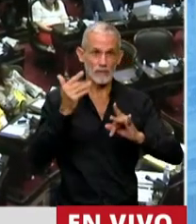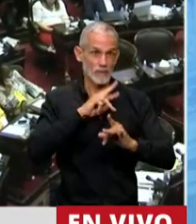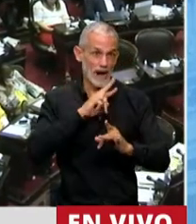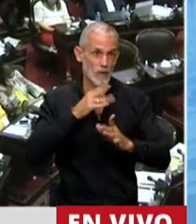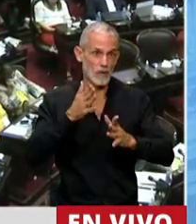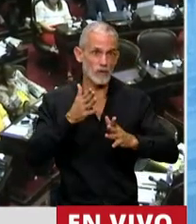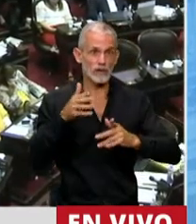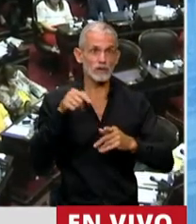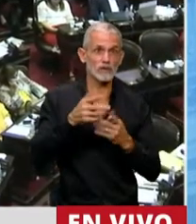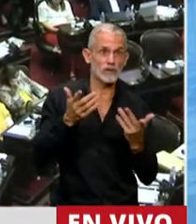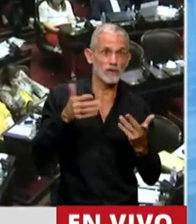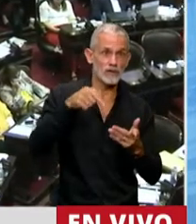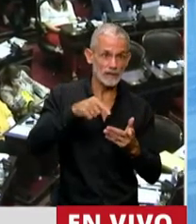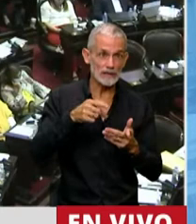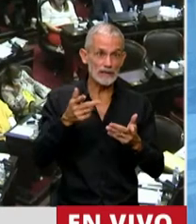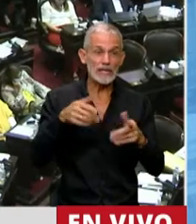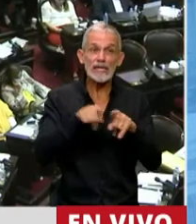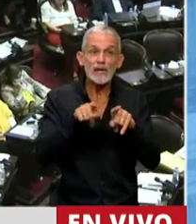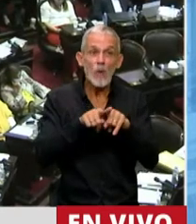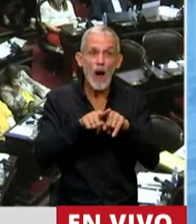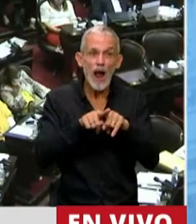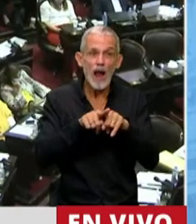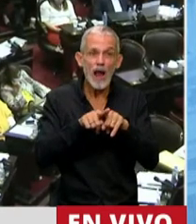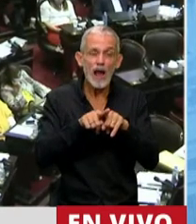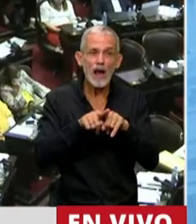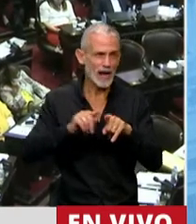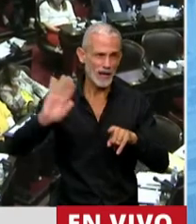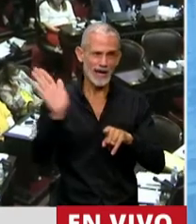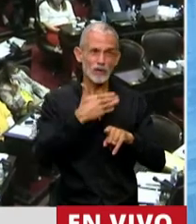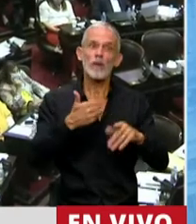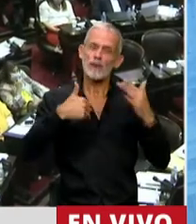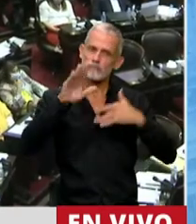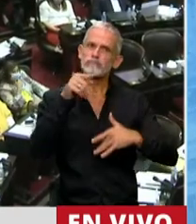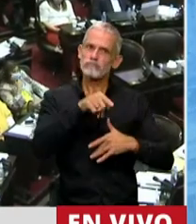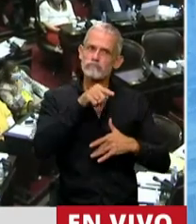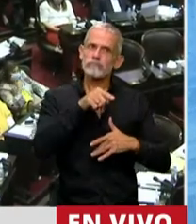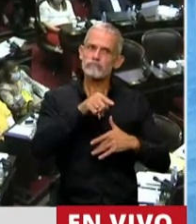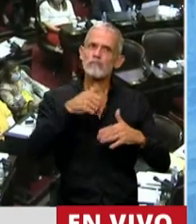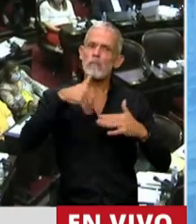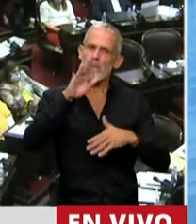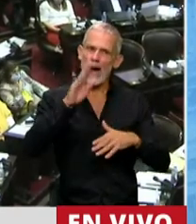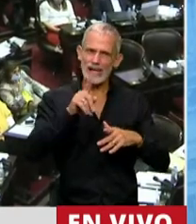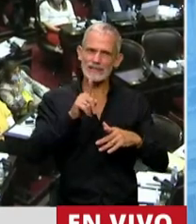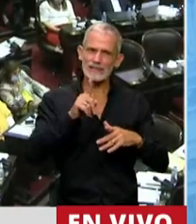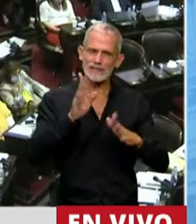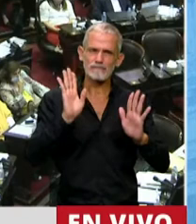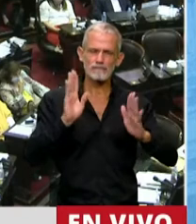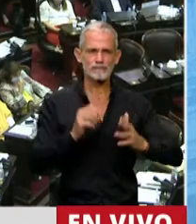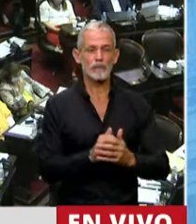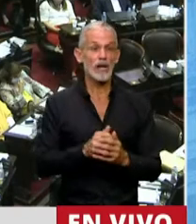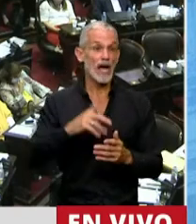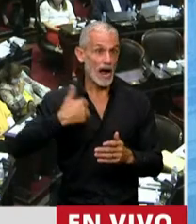mujeres. Como todas, pero esta es particularmente compleja. Y fíjese que a pesar de